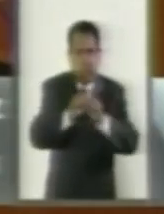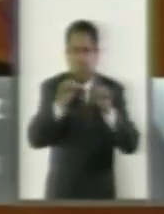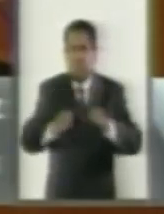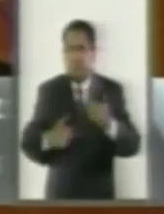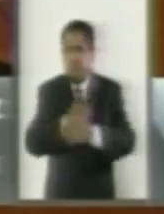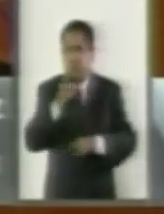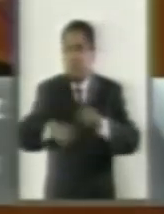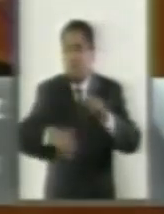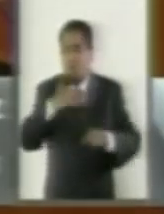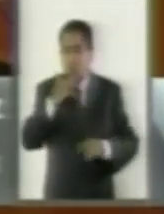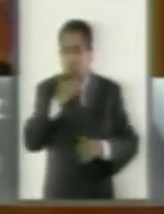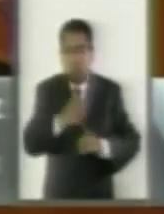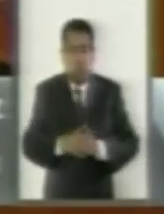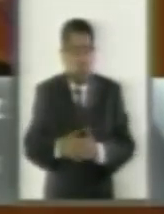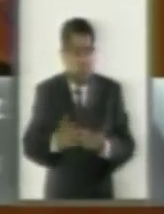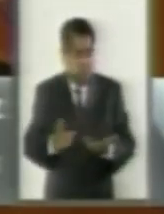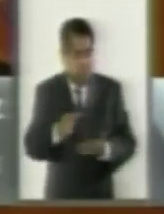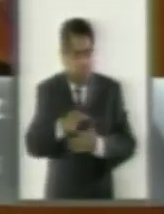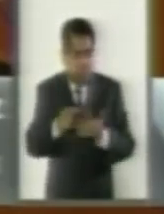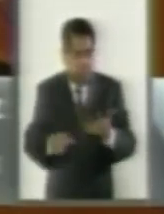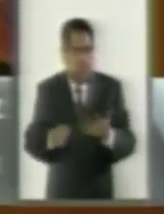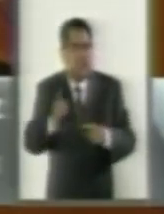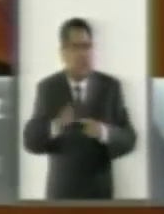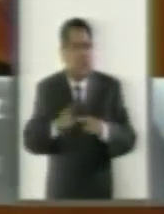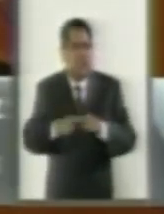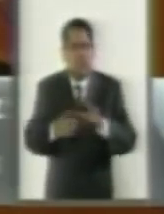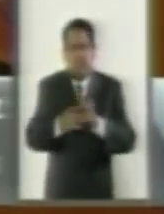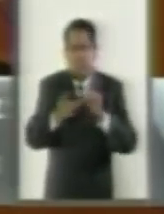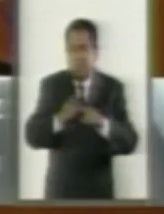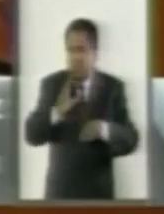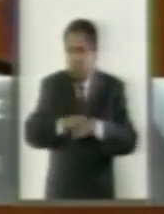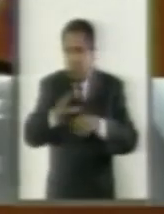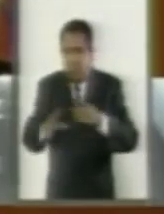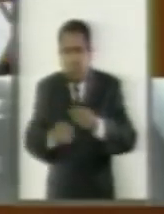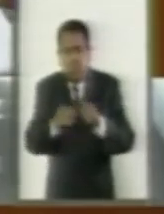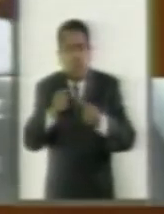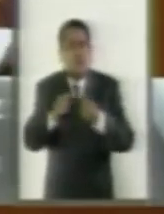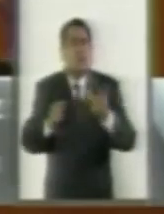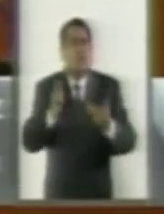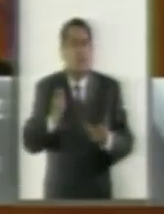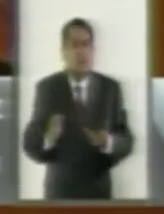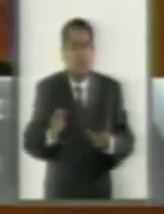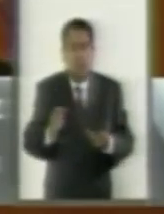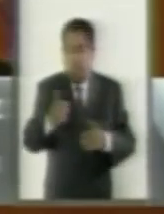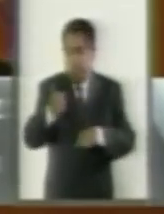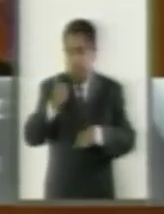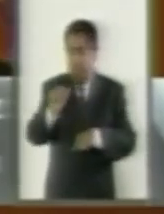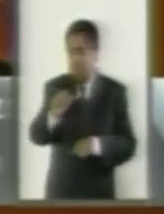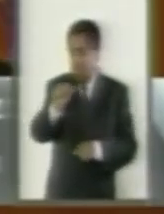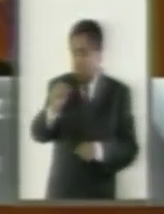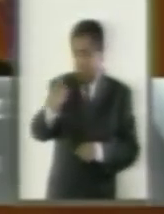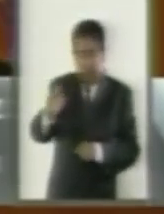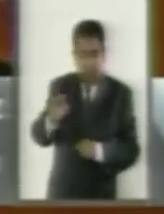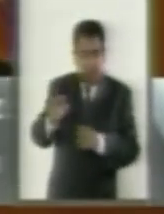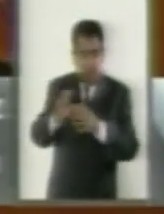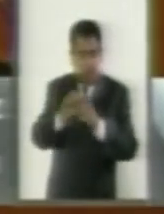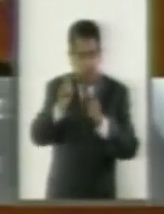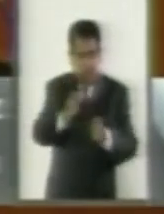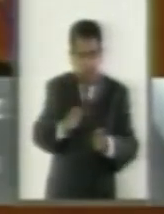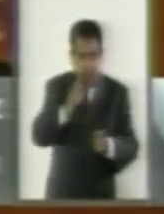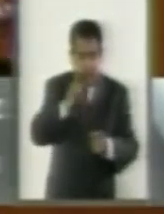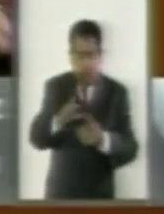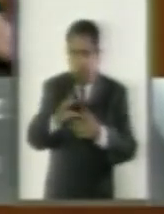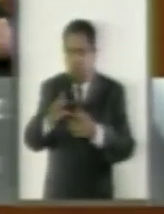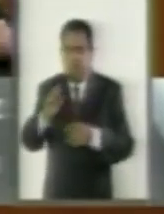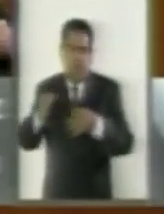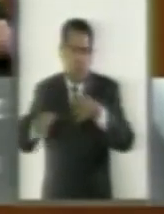Nacional Anticorrupción, el cual está integrado por los titulares de la Auditoría Superior de la Federación, del Tribunal